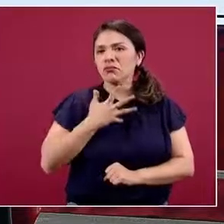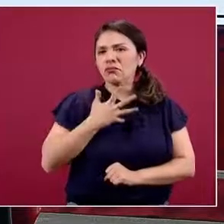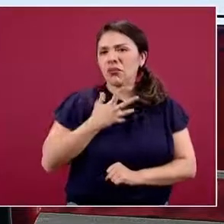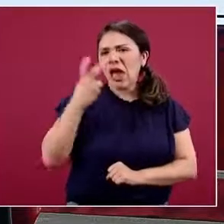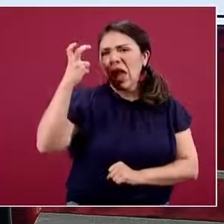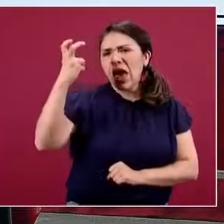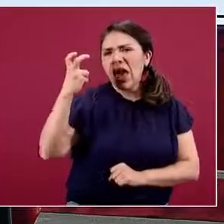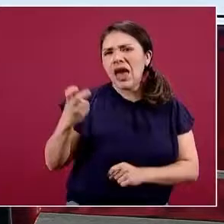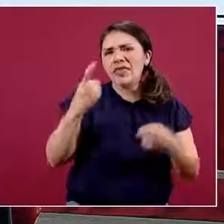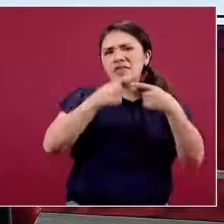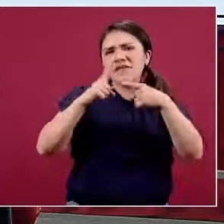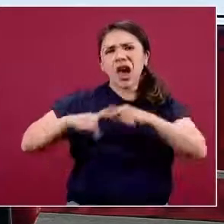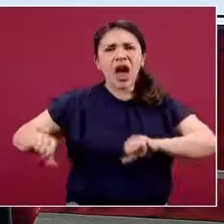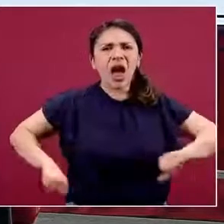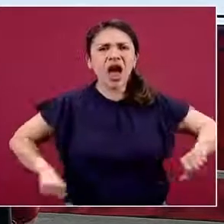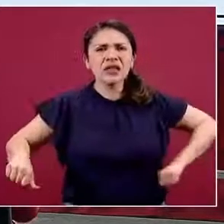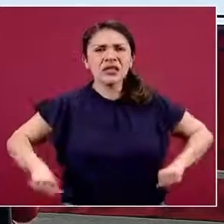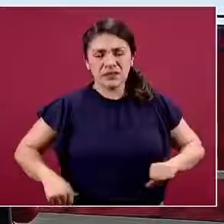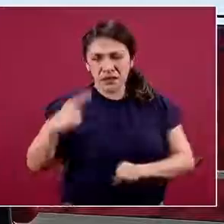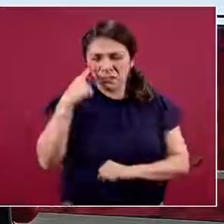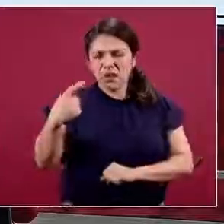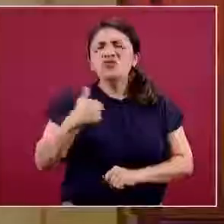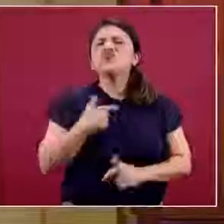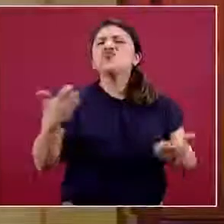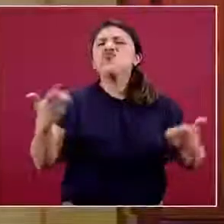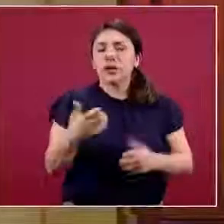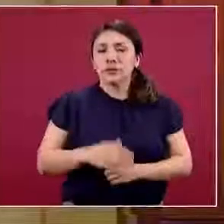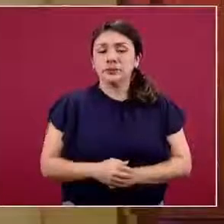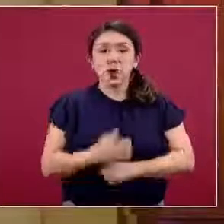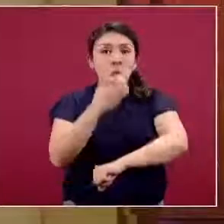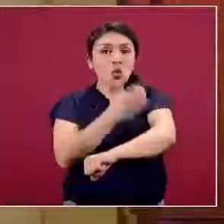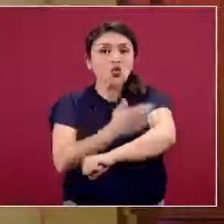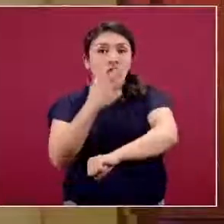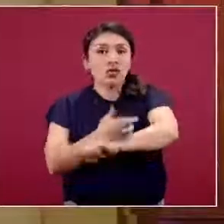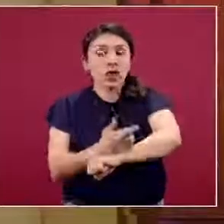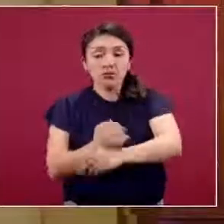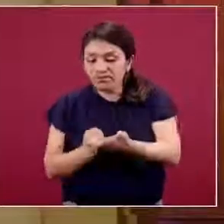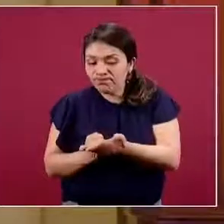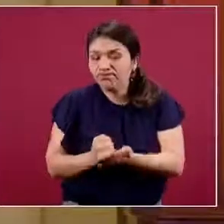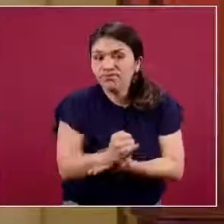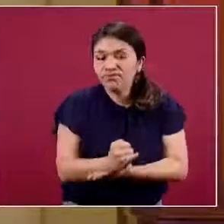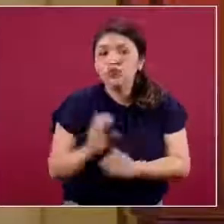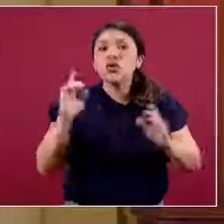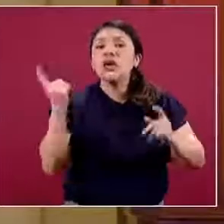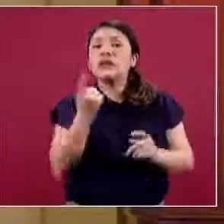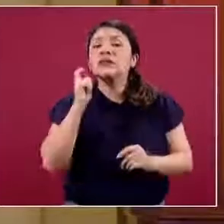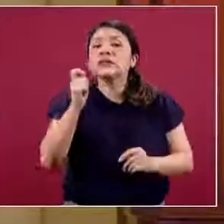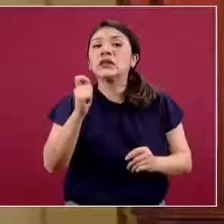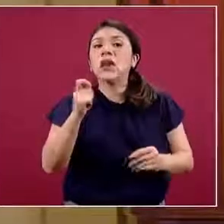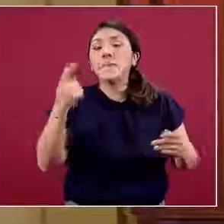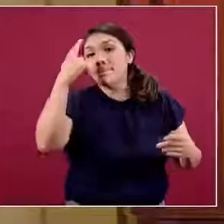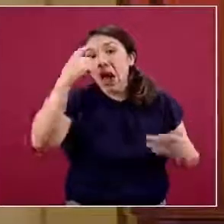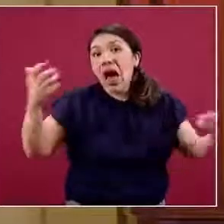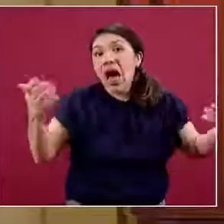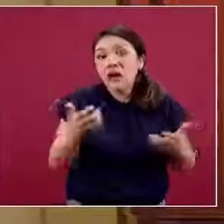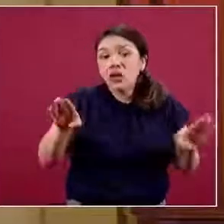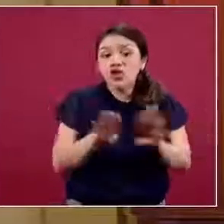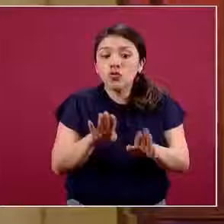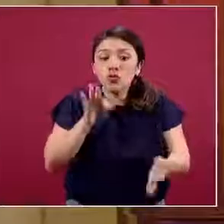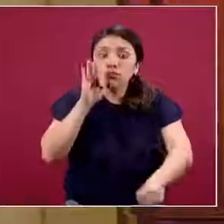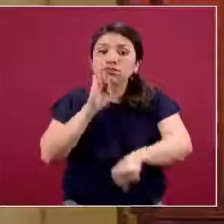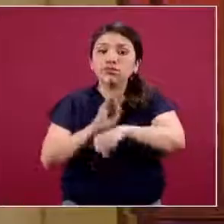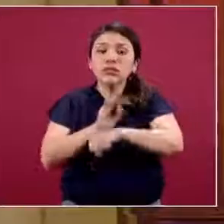estas actividades. ¿Qué tenemos que hacer? Coordinar y tomar decisiones en materia de salud, en materia de acciones o